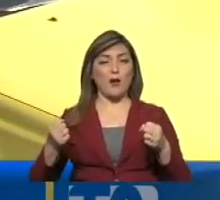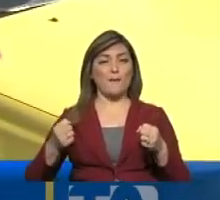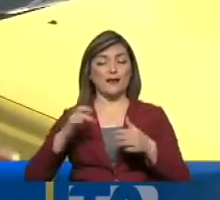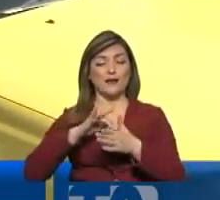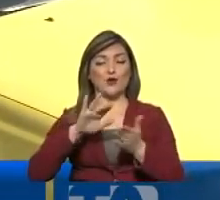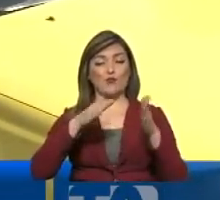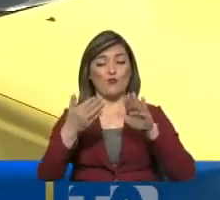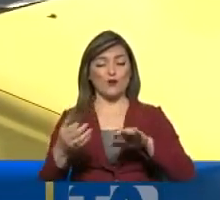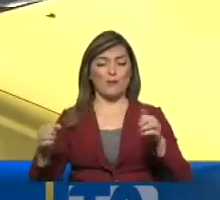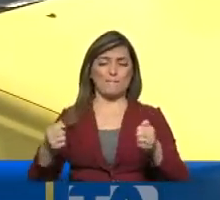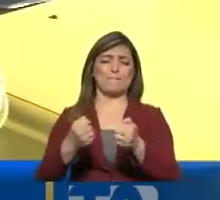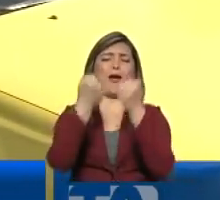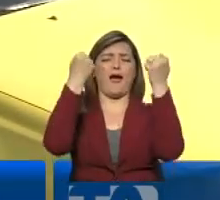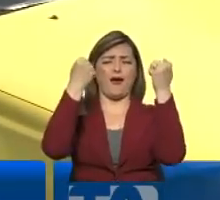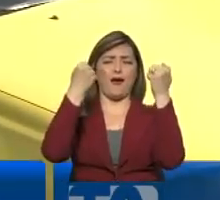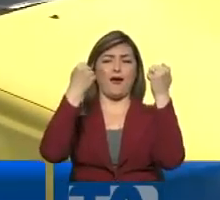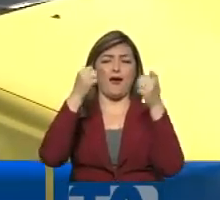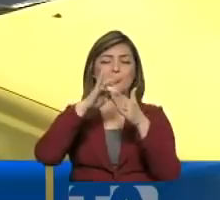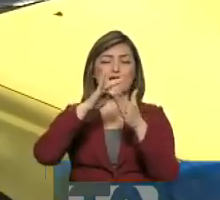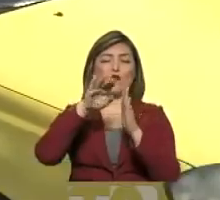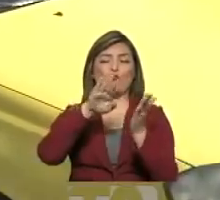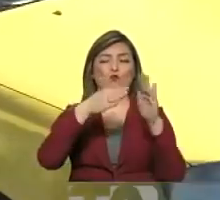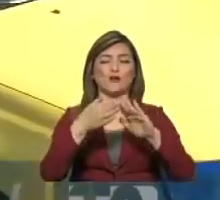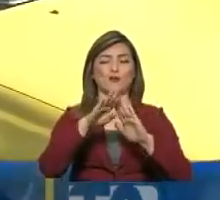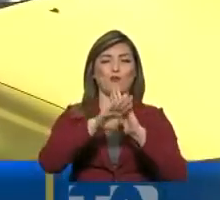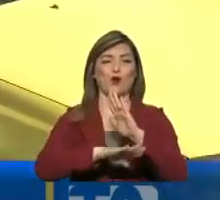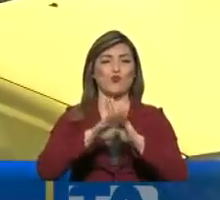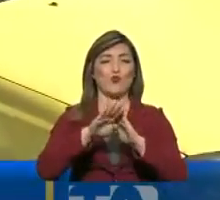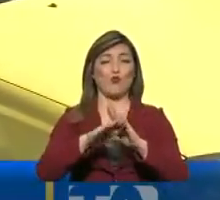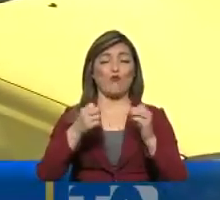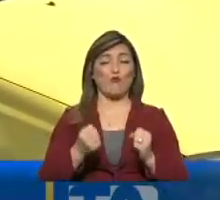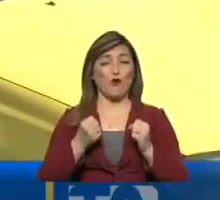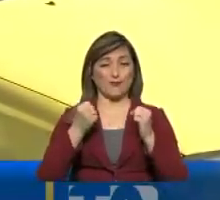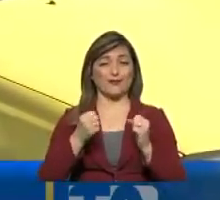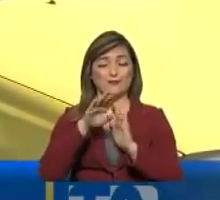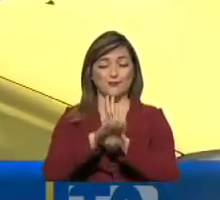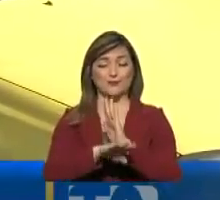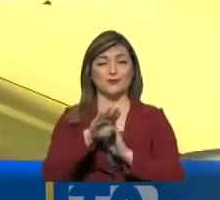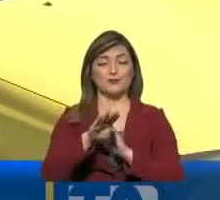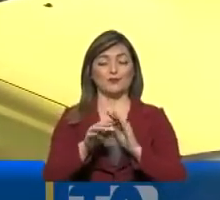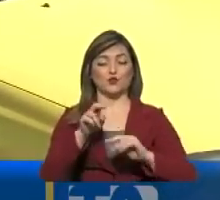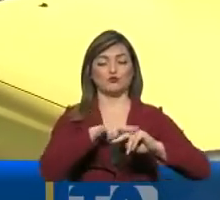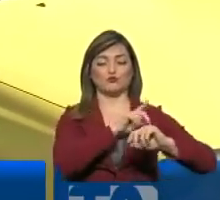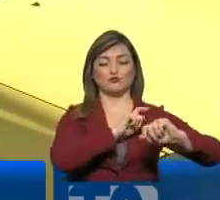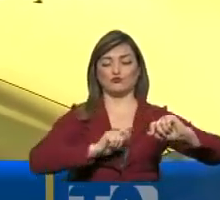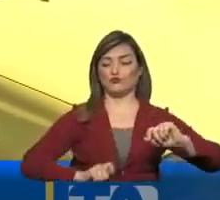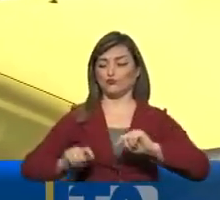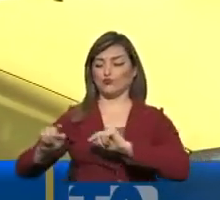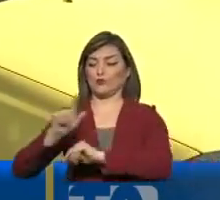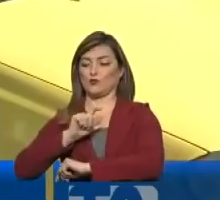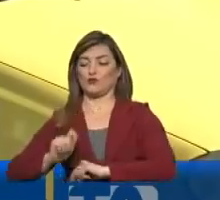el riesgo de muerte en caso de un accidente de tránsito? Esto para las personas que van adelante y para las personas que van atrás hasta en